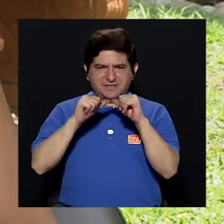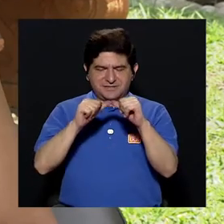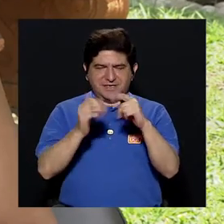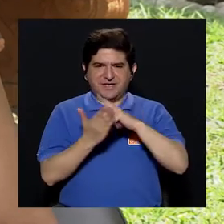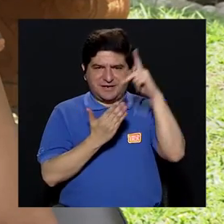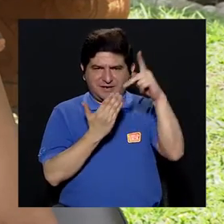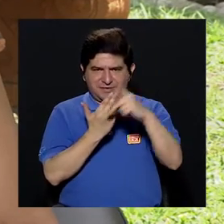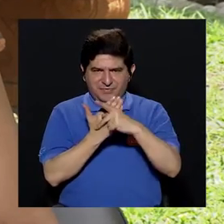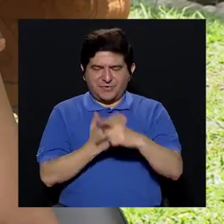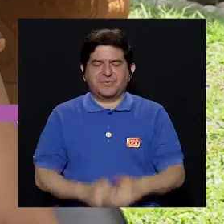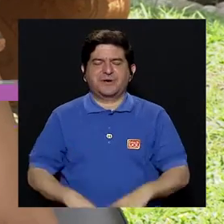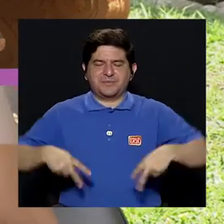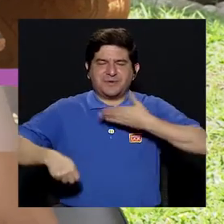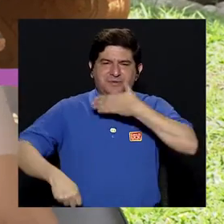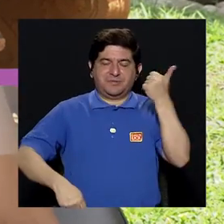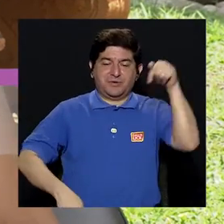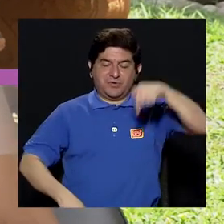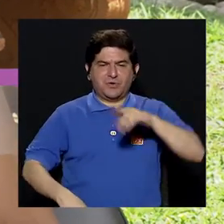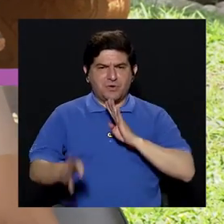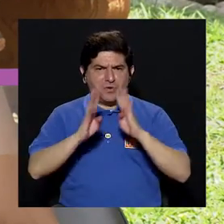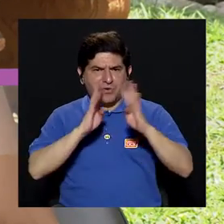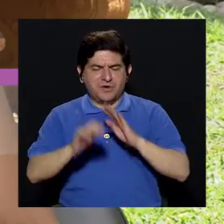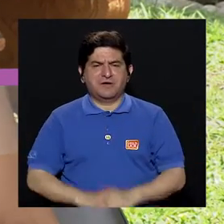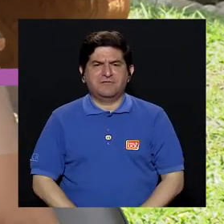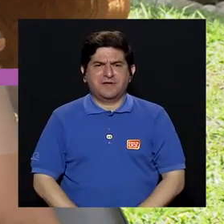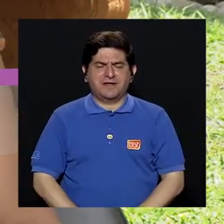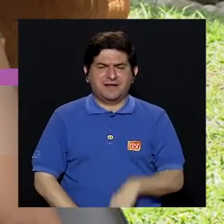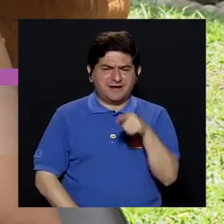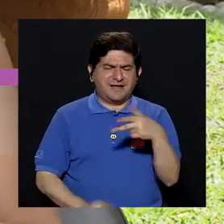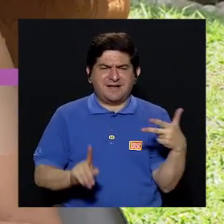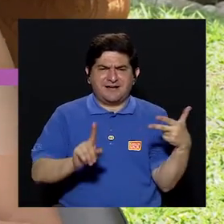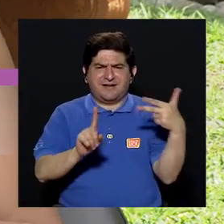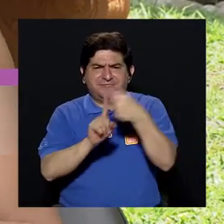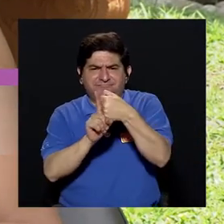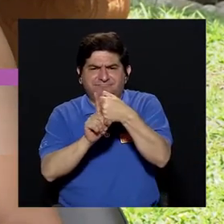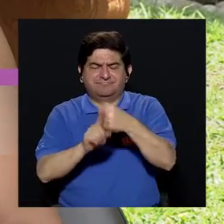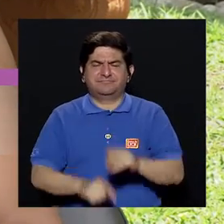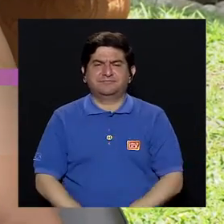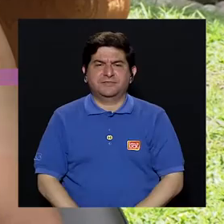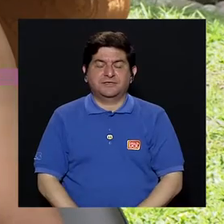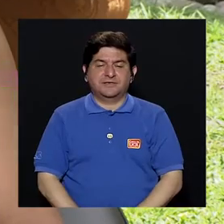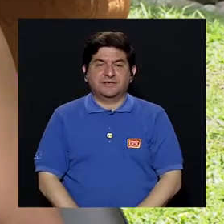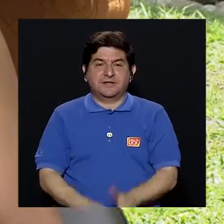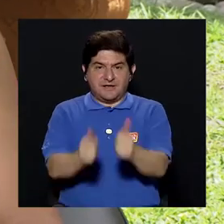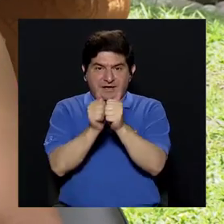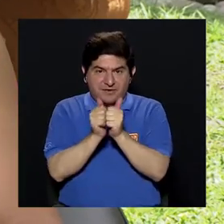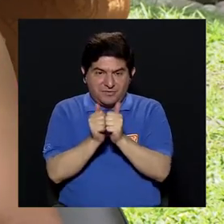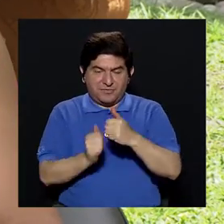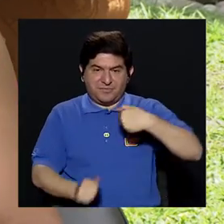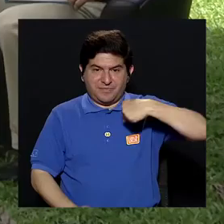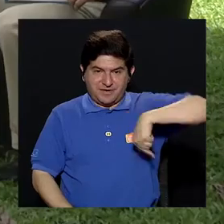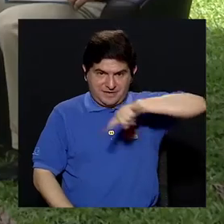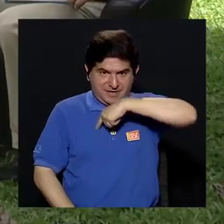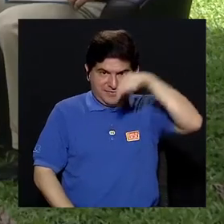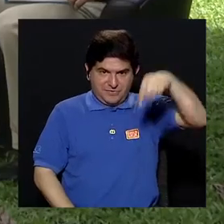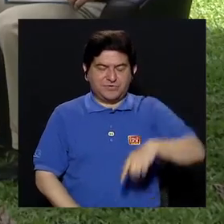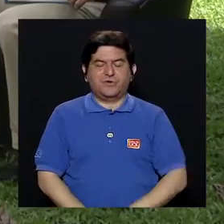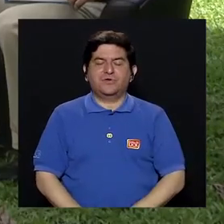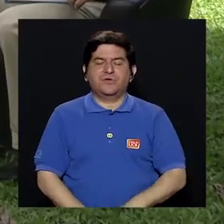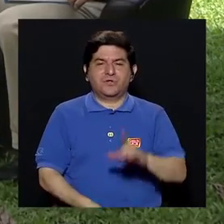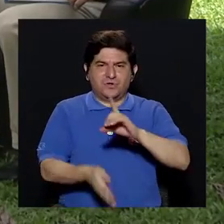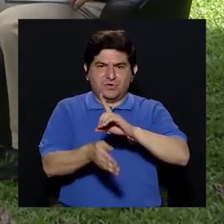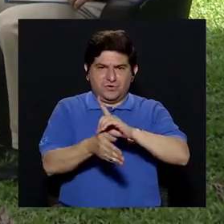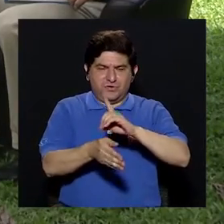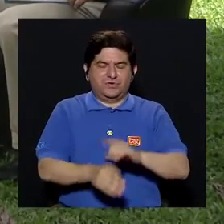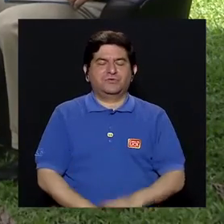Con nosotros en Vivir Mejor, el día de hoy conversando acerca de los accidentes de tránsito. Para eso nos acompaña el doctor Jonathan Agüero